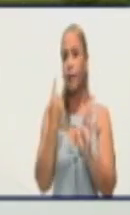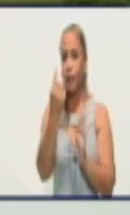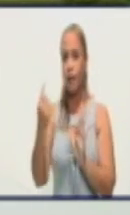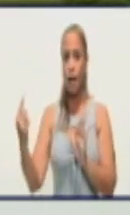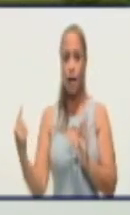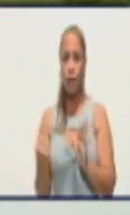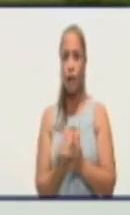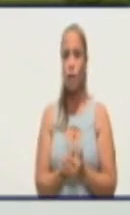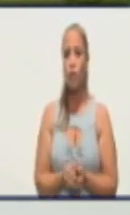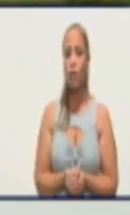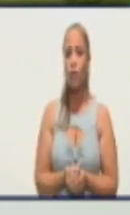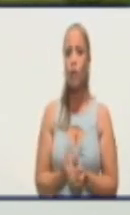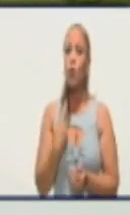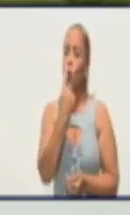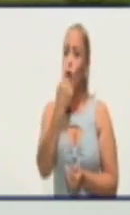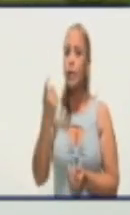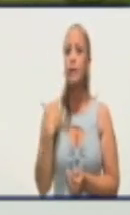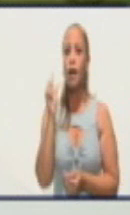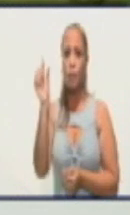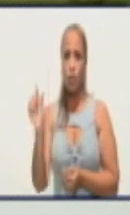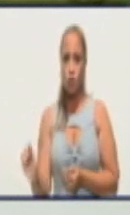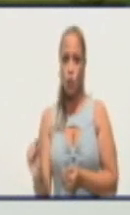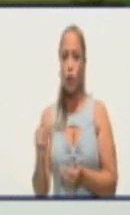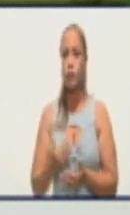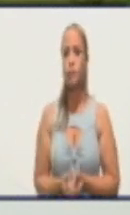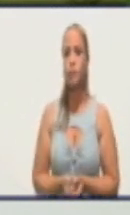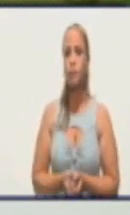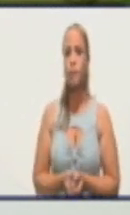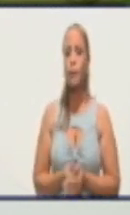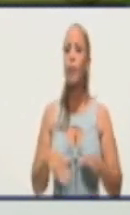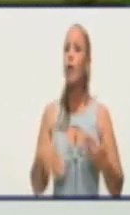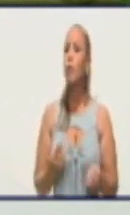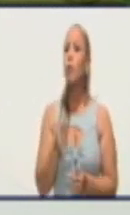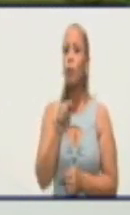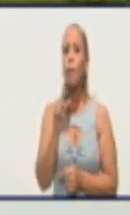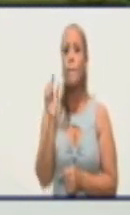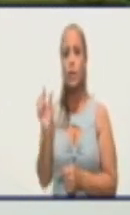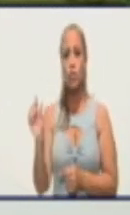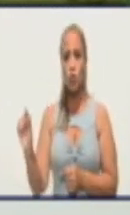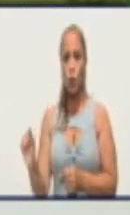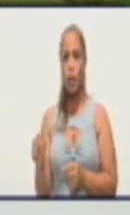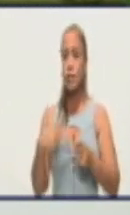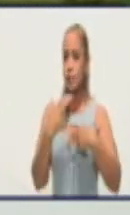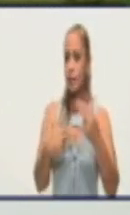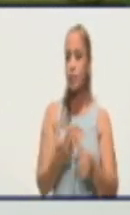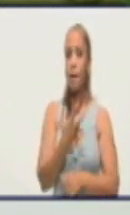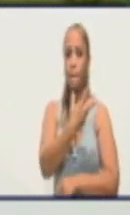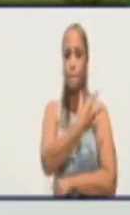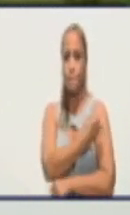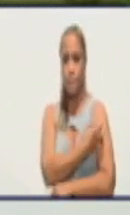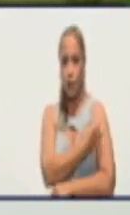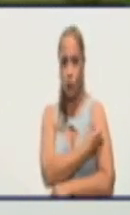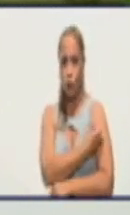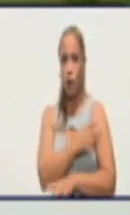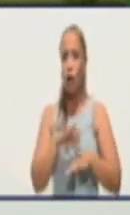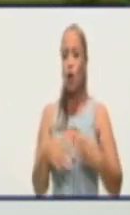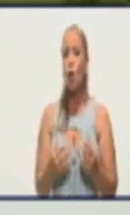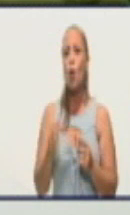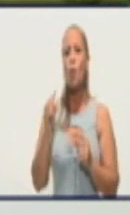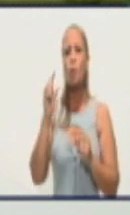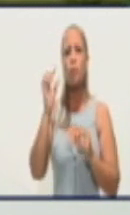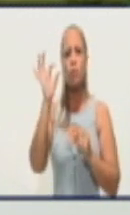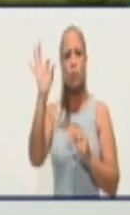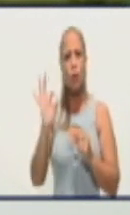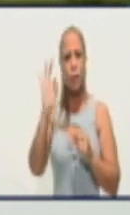uno de las personas. Por tanto, las personas, por eso se hacen las vacunas con un promedio